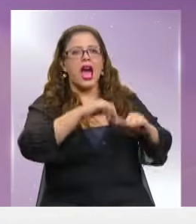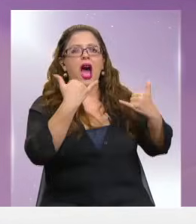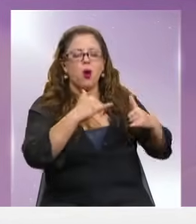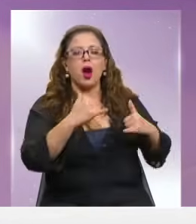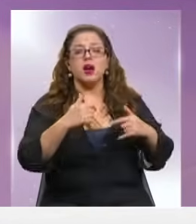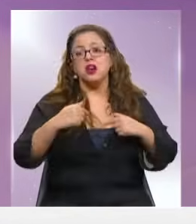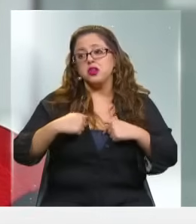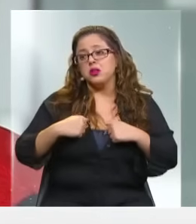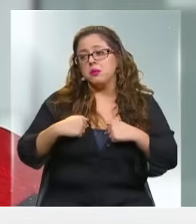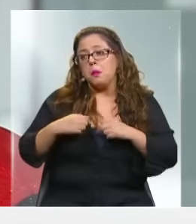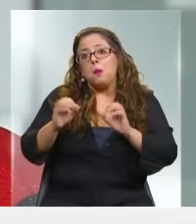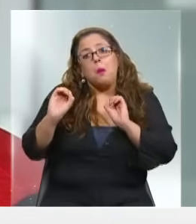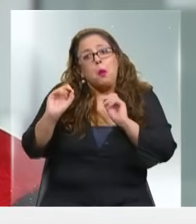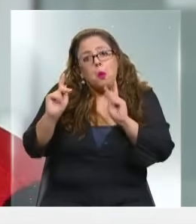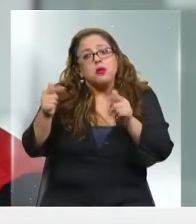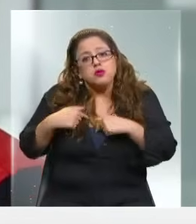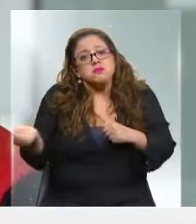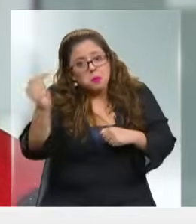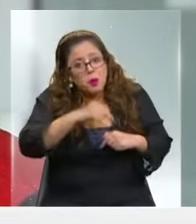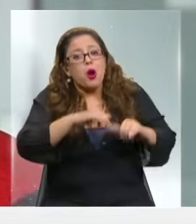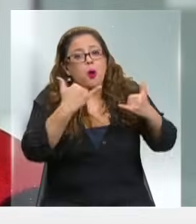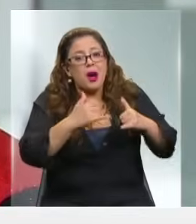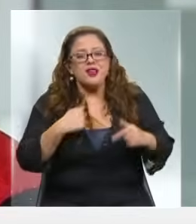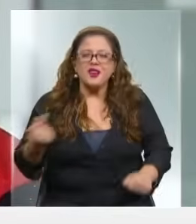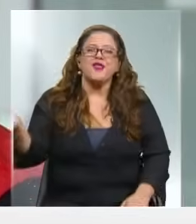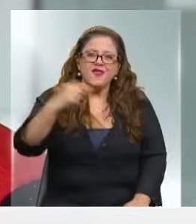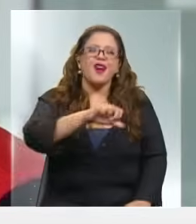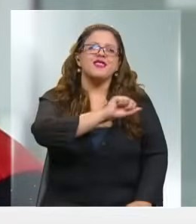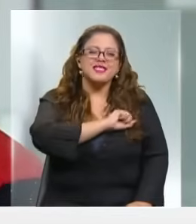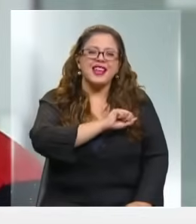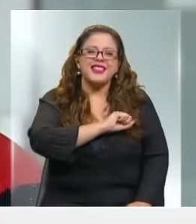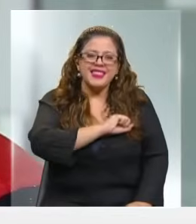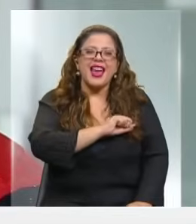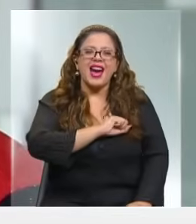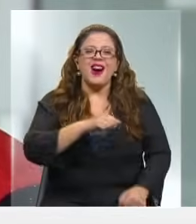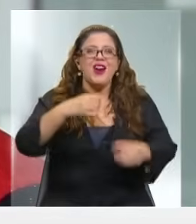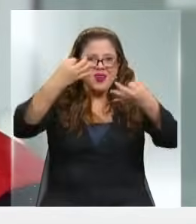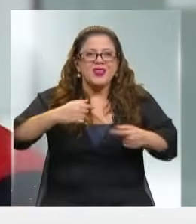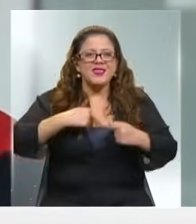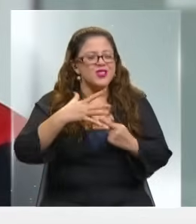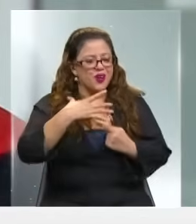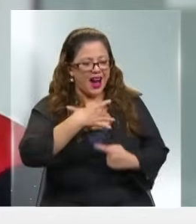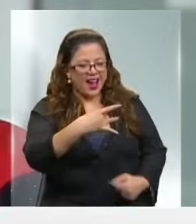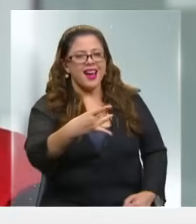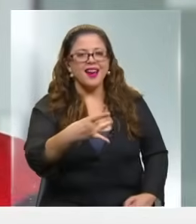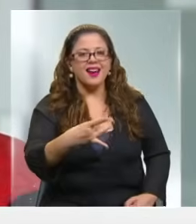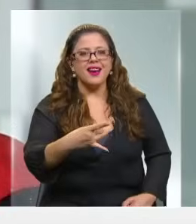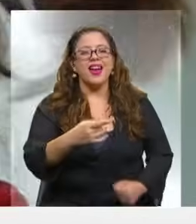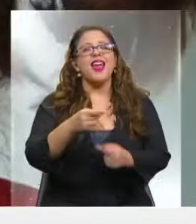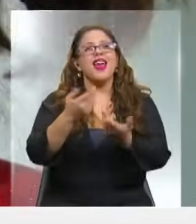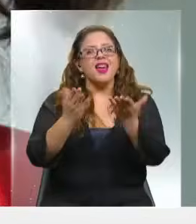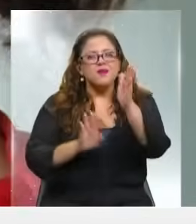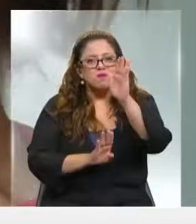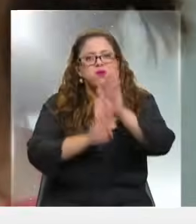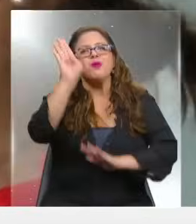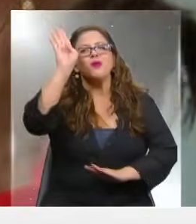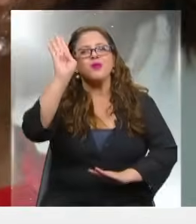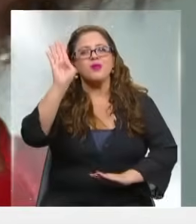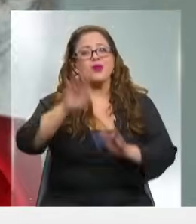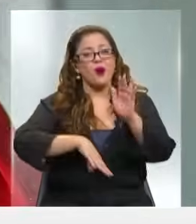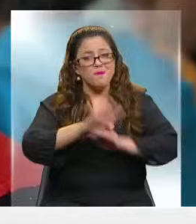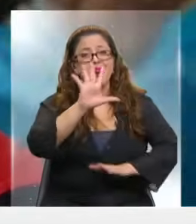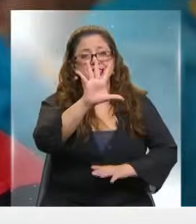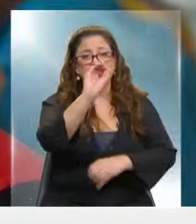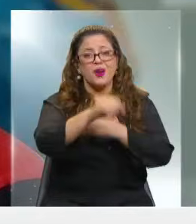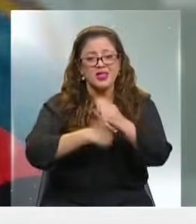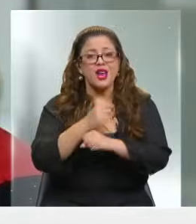Yo, bueno, vengo a jugar. Y vengo a Santiago y me clasifiqué. Y ahí despegó otra vez con más de 50